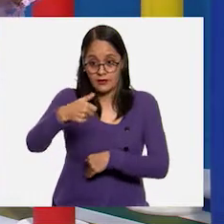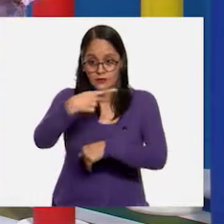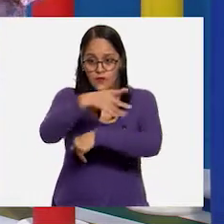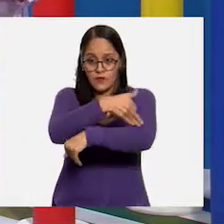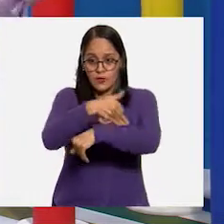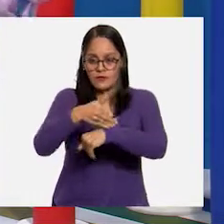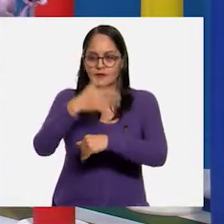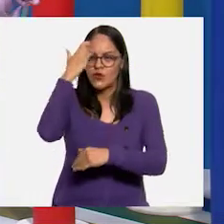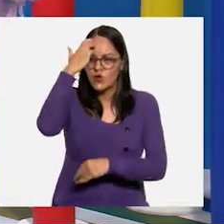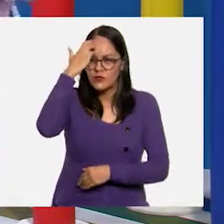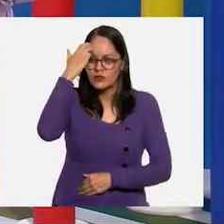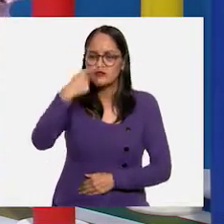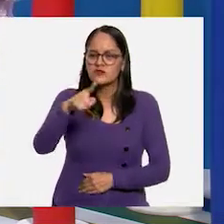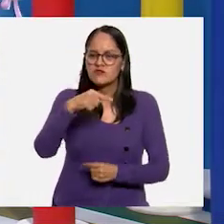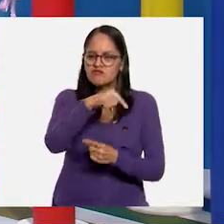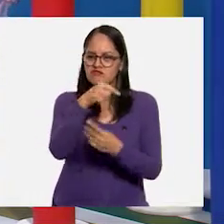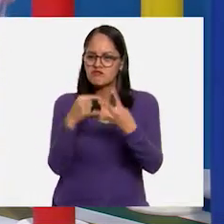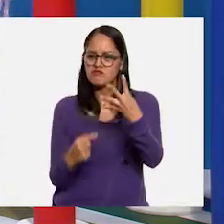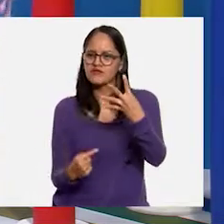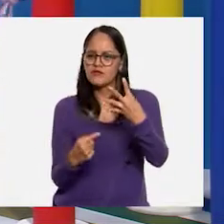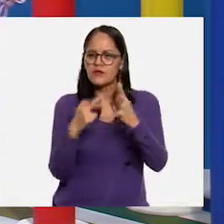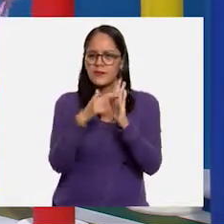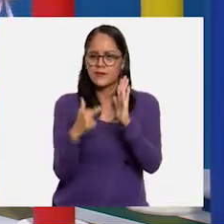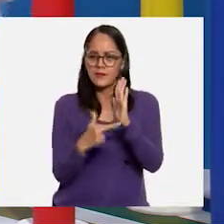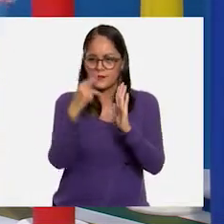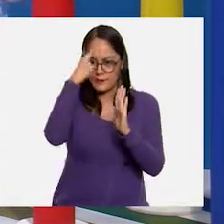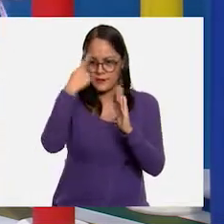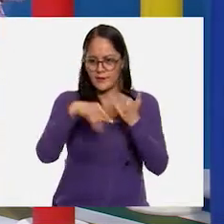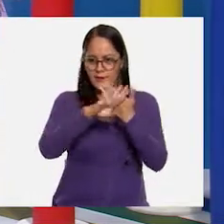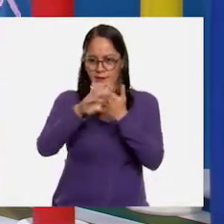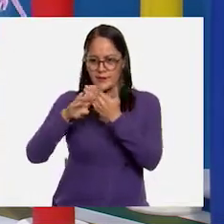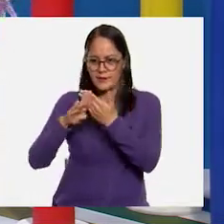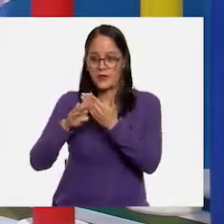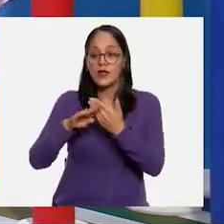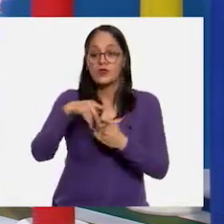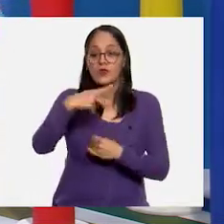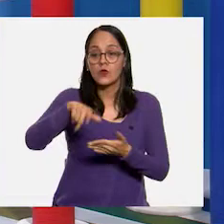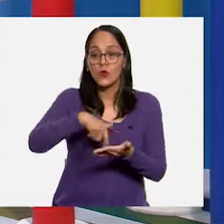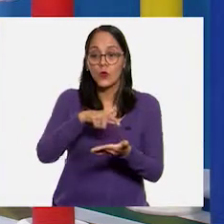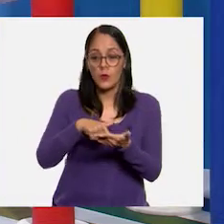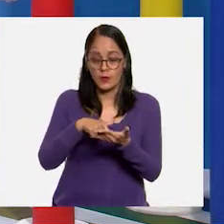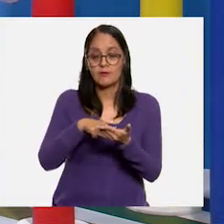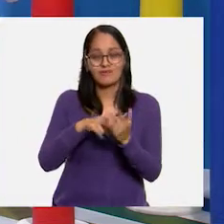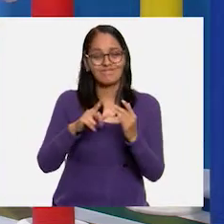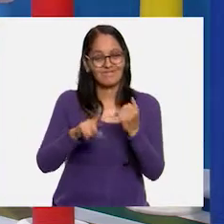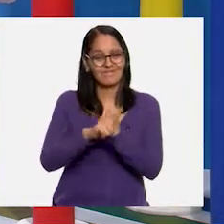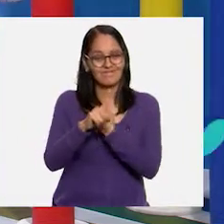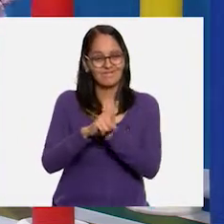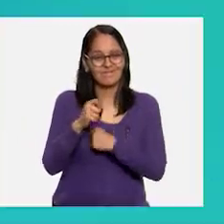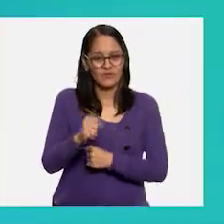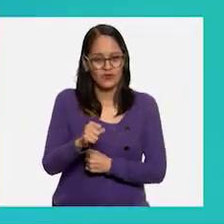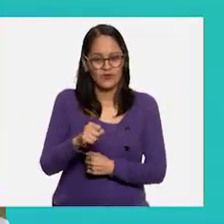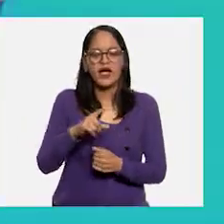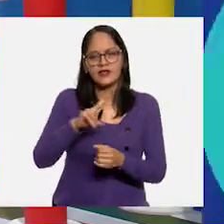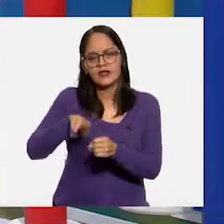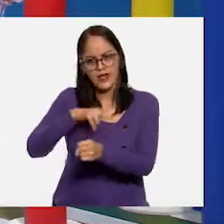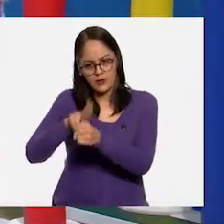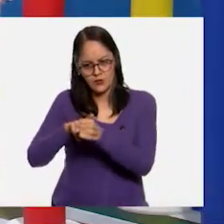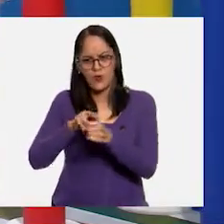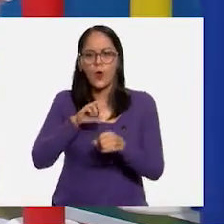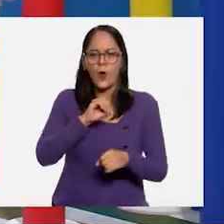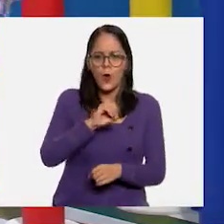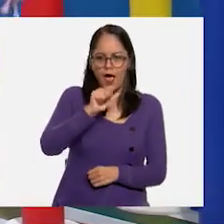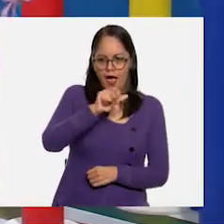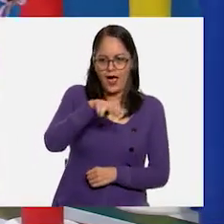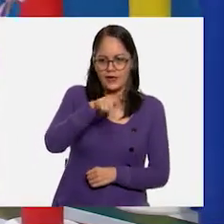conozcan las medidas de prevención de desastres que hay para cada tipo de fenómeno natural y antrópico. Por